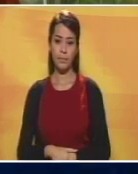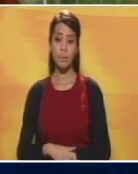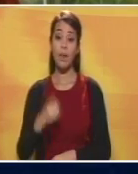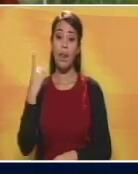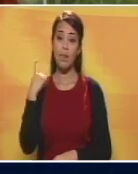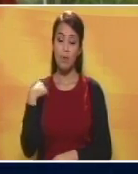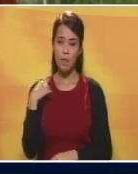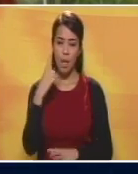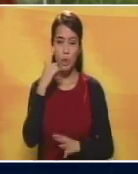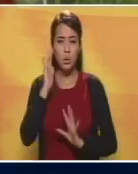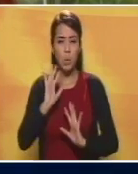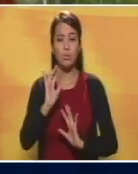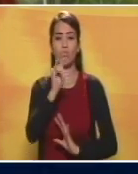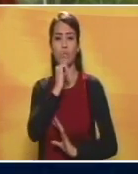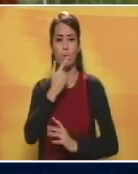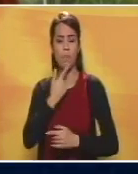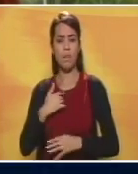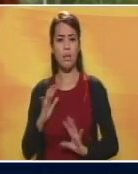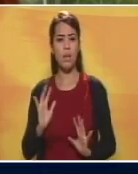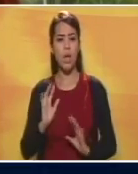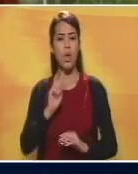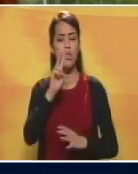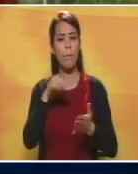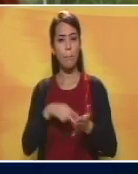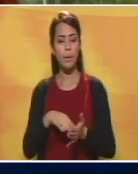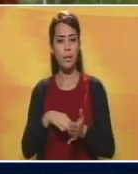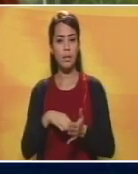Tengo informado que vienen casi 2.000